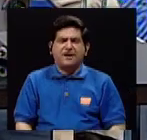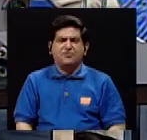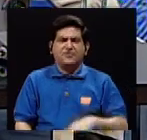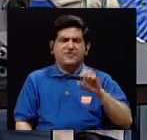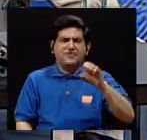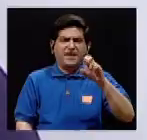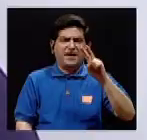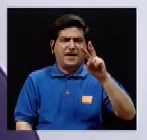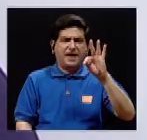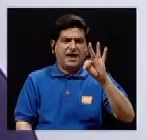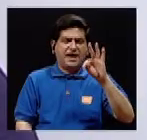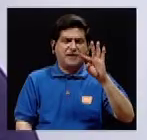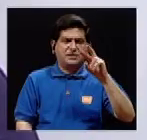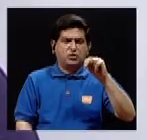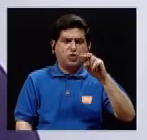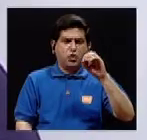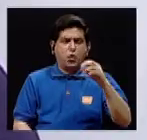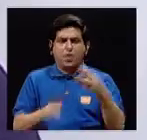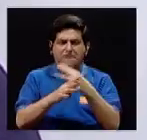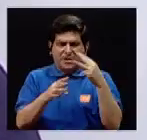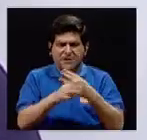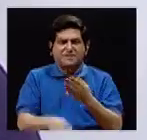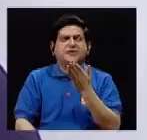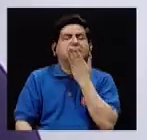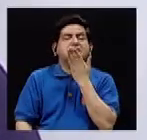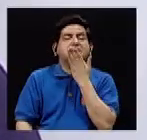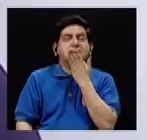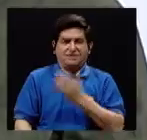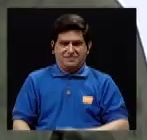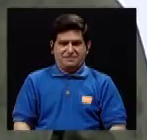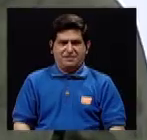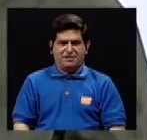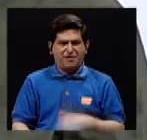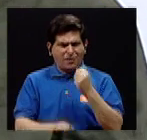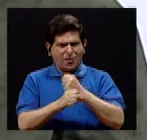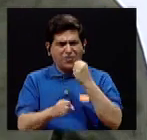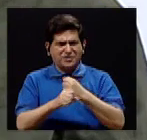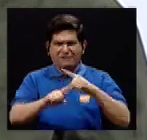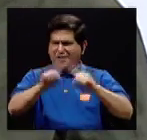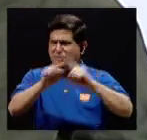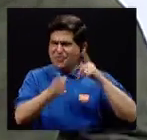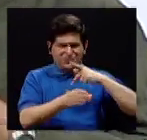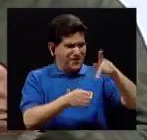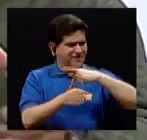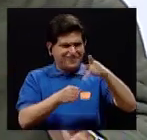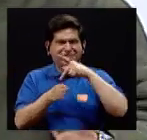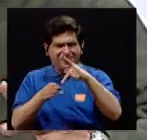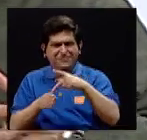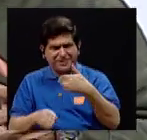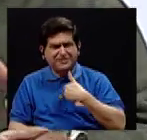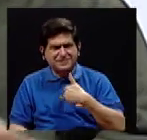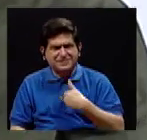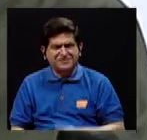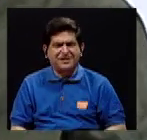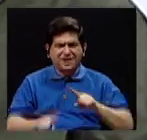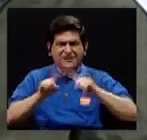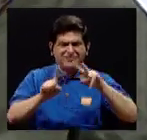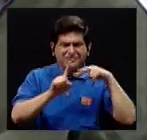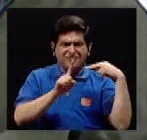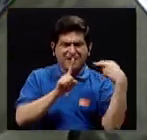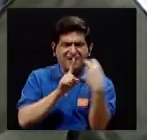etnomatemática eh indígena sin duda alguna María Elena un trabajo multidisciplinario Se requiere de diferentes